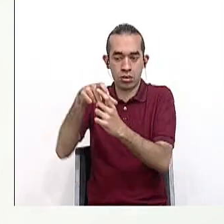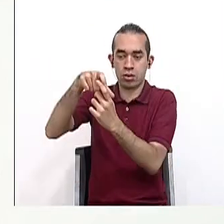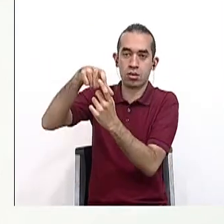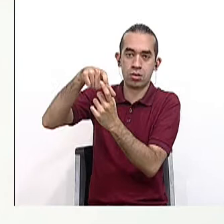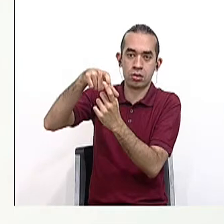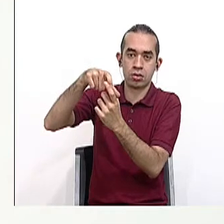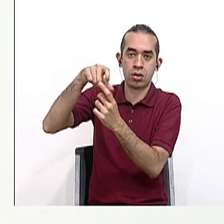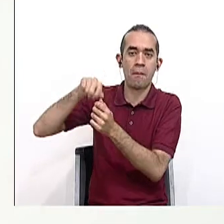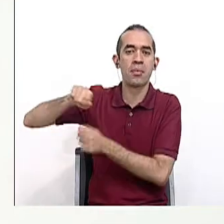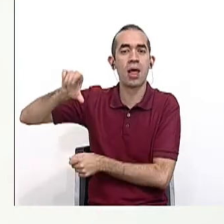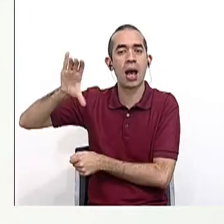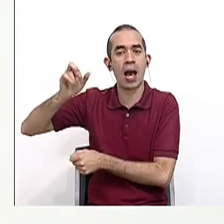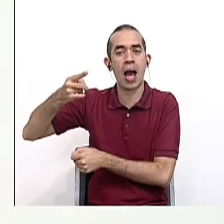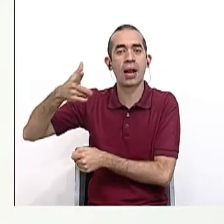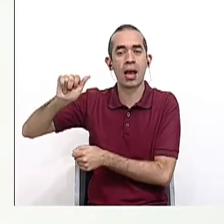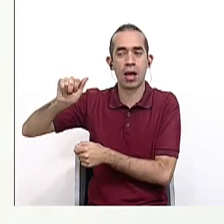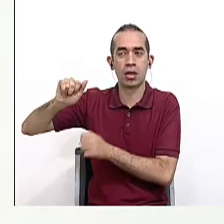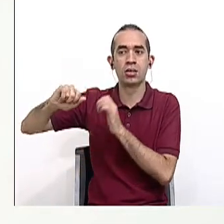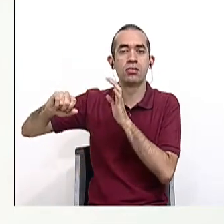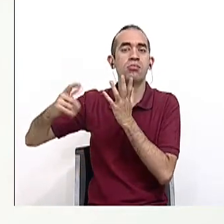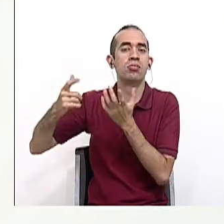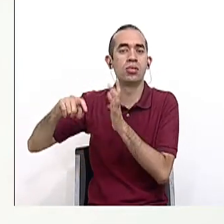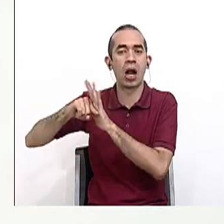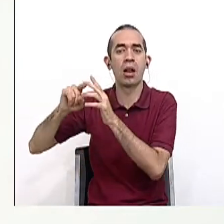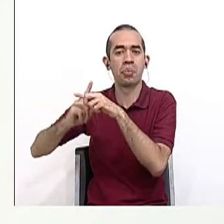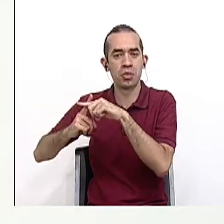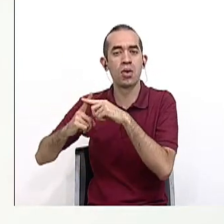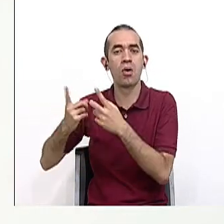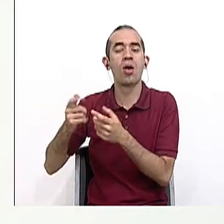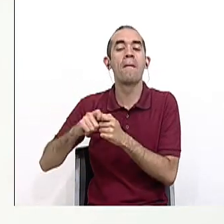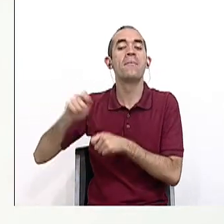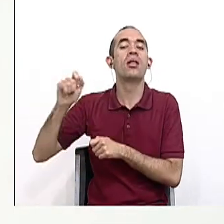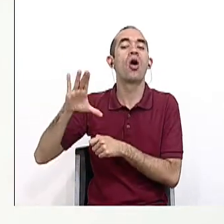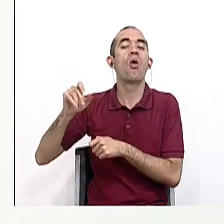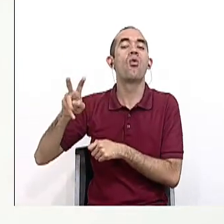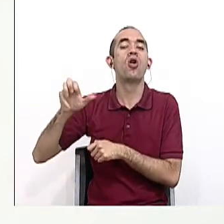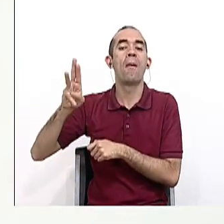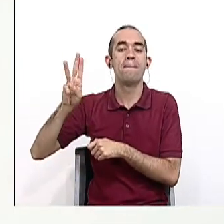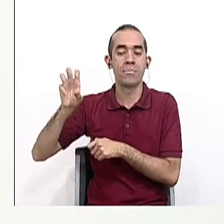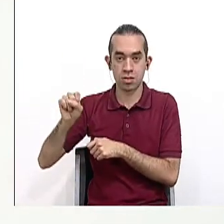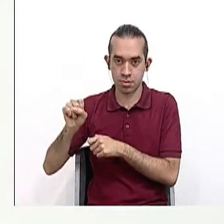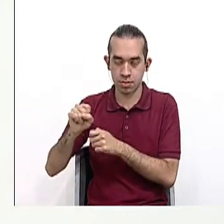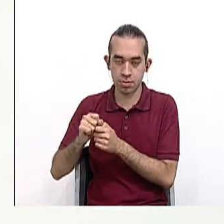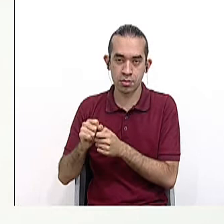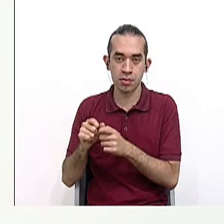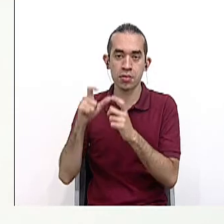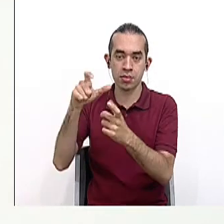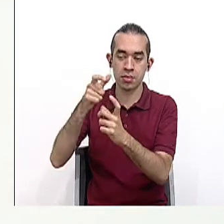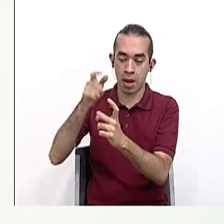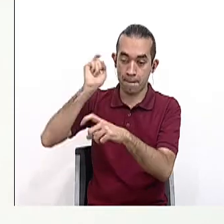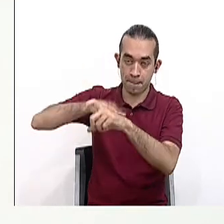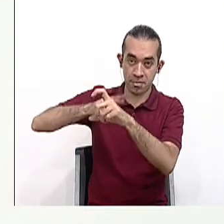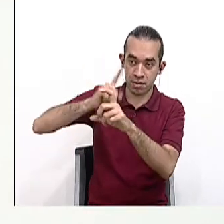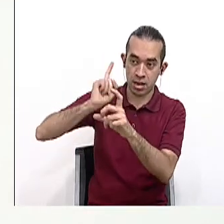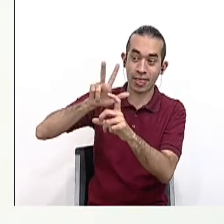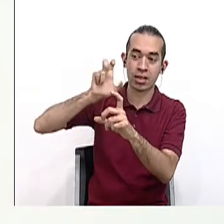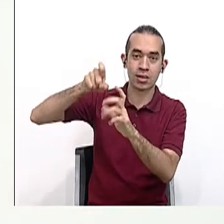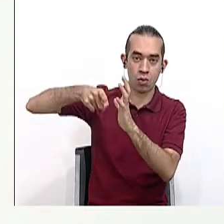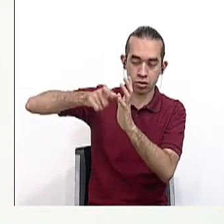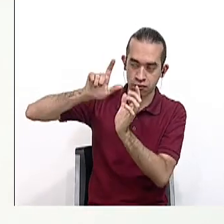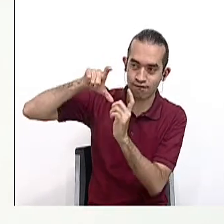unidad de medida entonces vamos a calcular esa carga? En coulombs, que fluye a través de un punto dado en un tiempo de 3